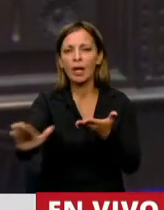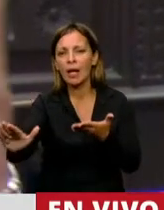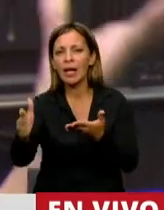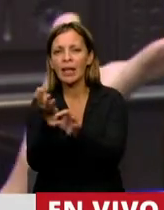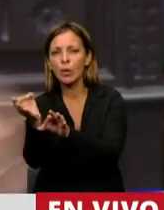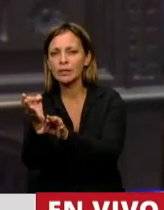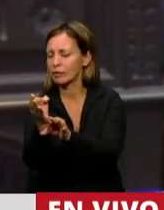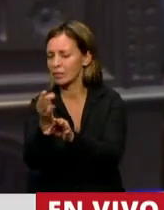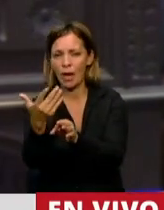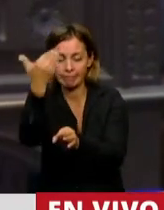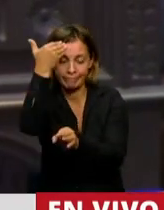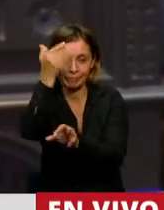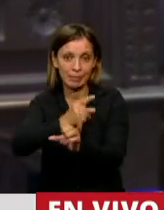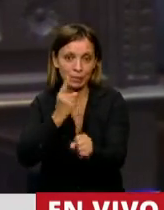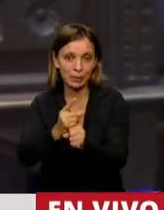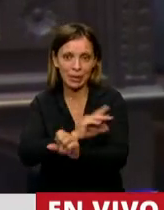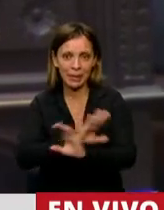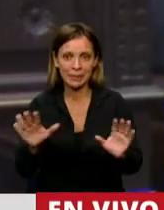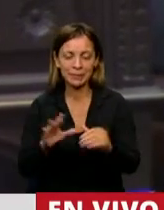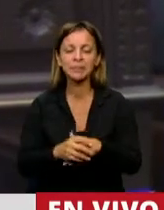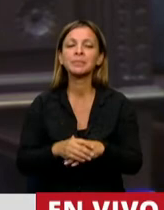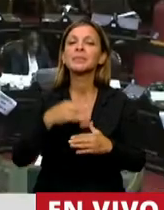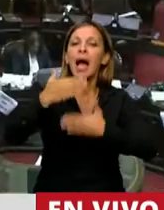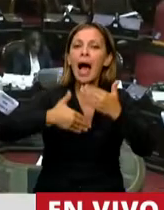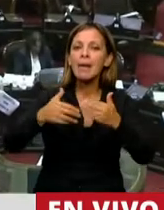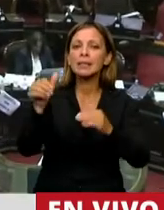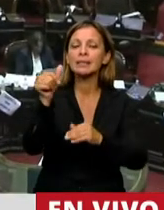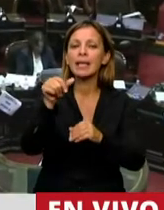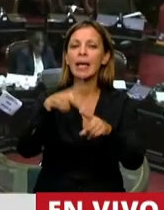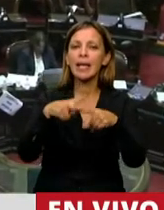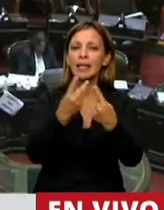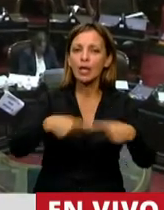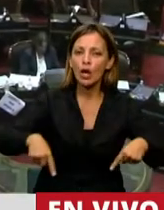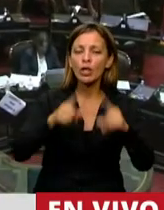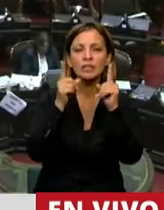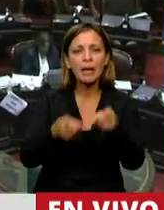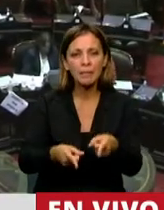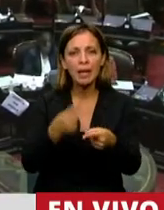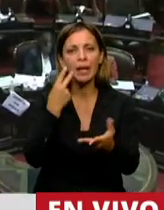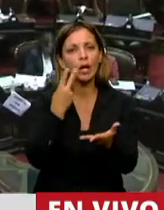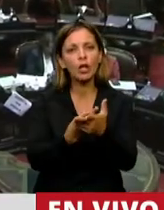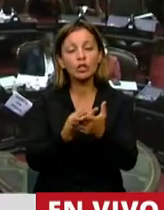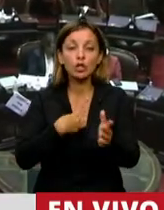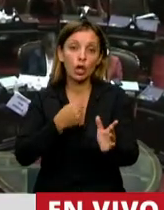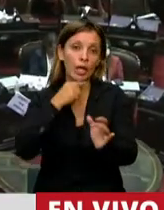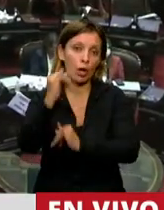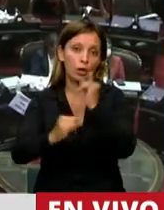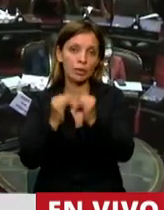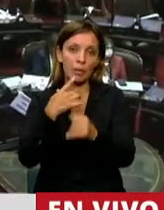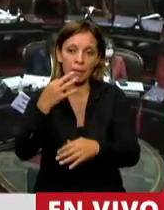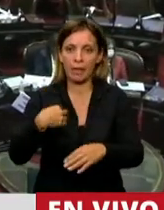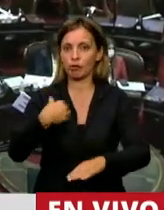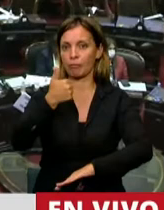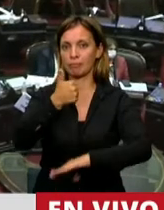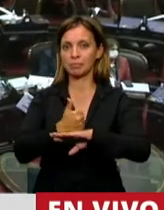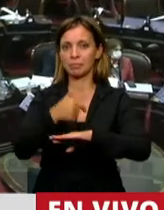imposible, no entra en mi cabeza. El avance tecnológico también distingue, y quiero aquí contar, porque esta banca la